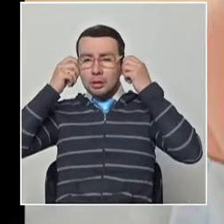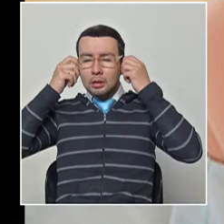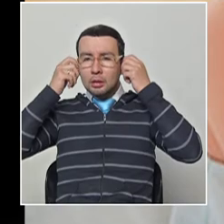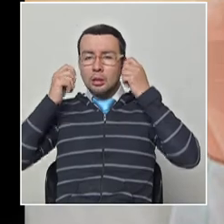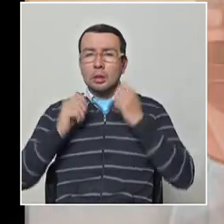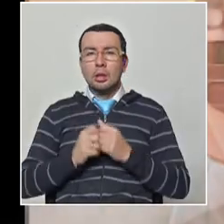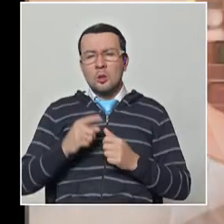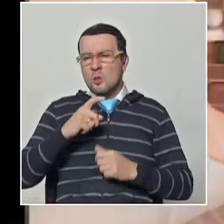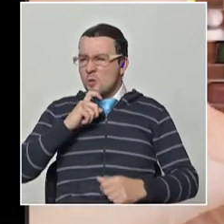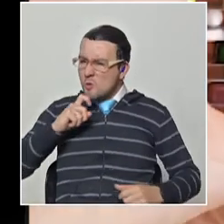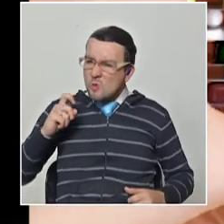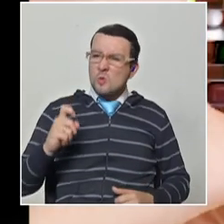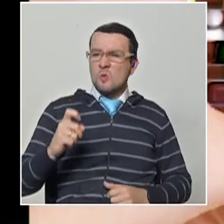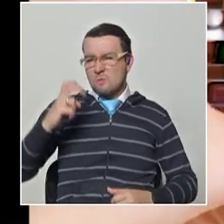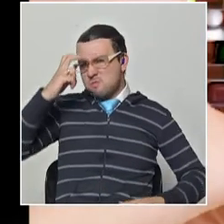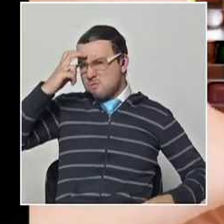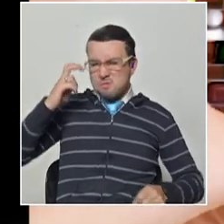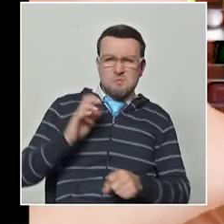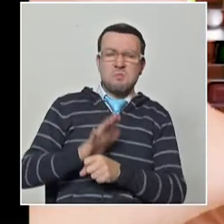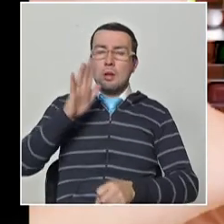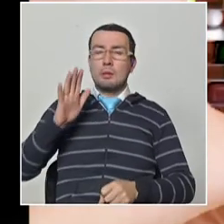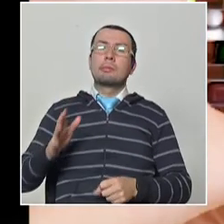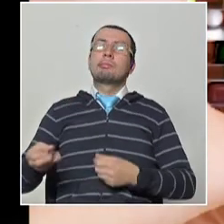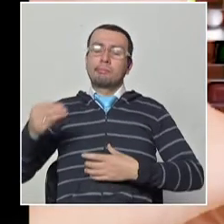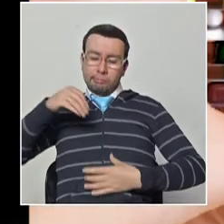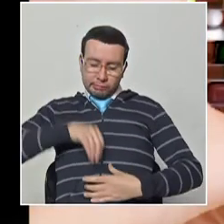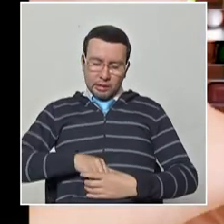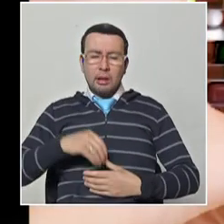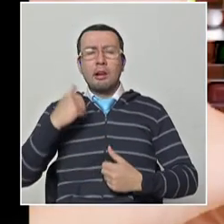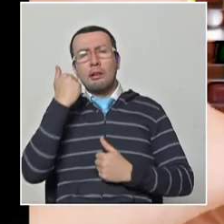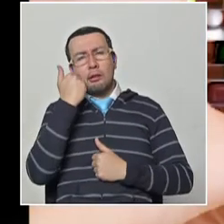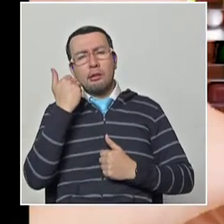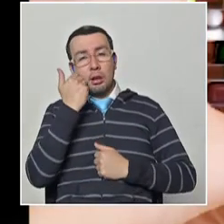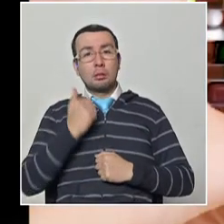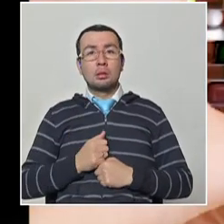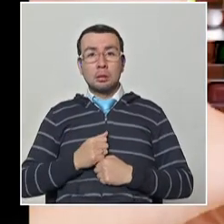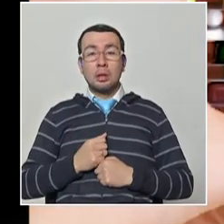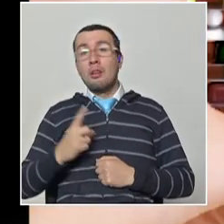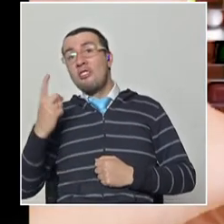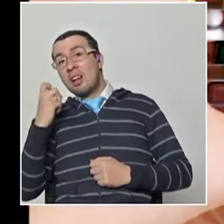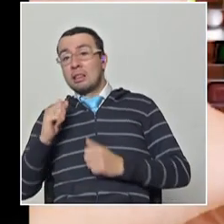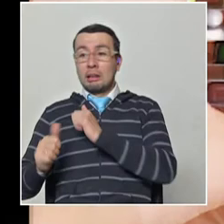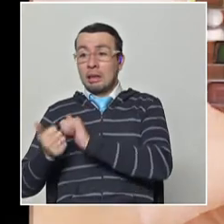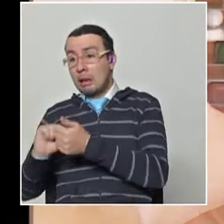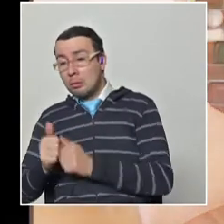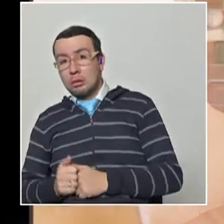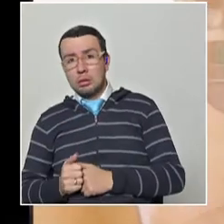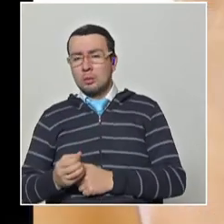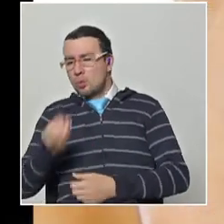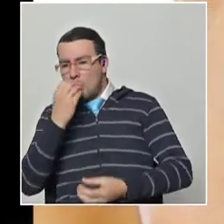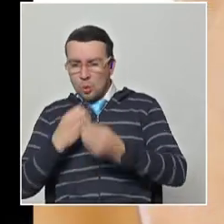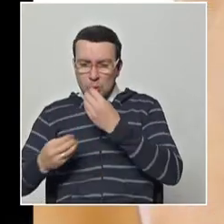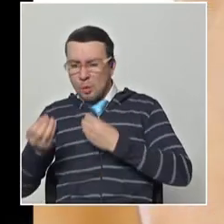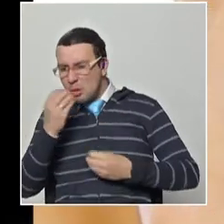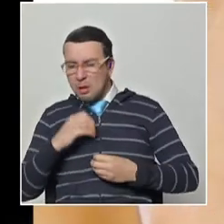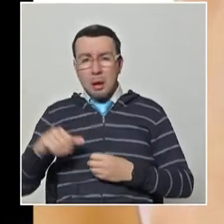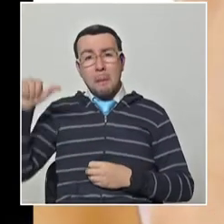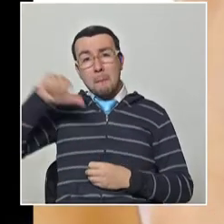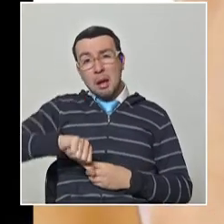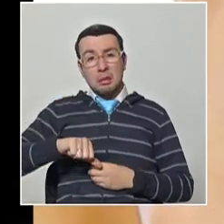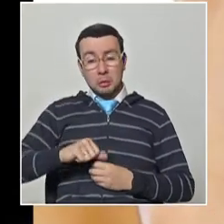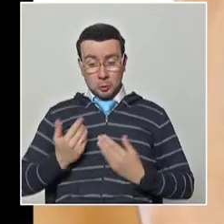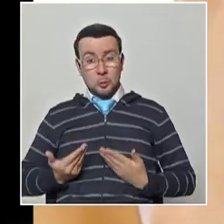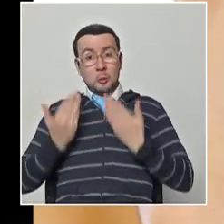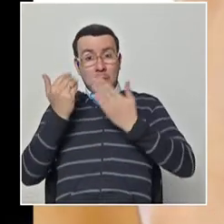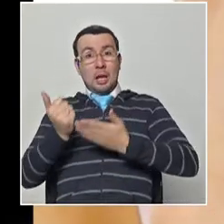ira el mal genio la serie es la enferma a uno y si lo acompaña con la falta de porte con la mala comida sescam que es un mejor